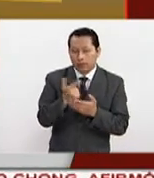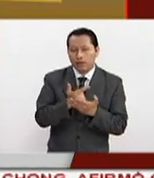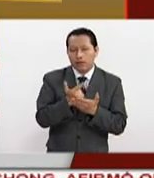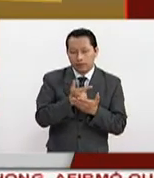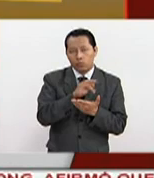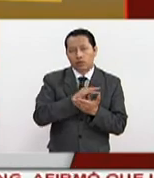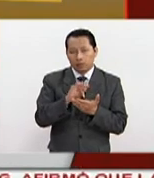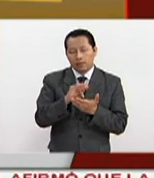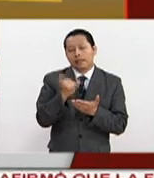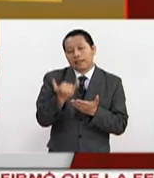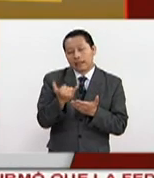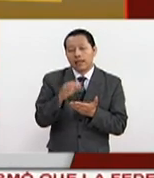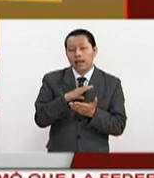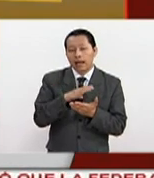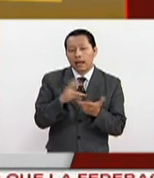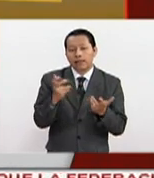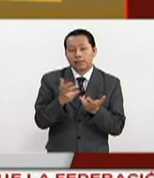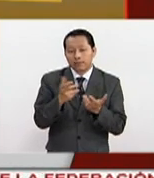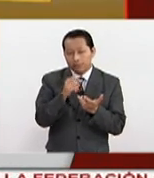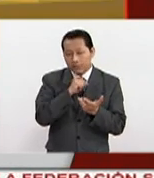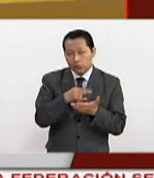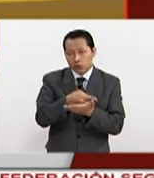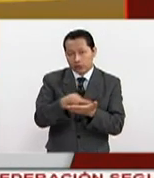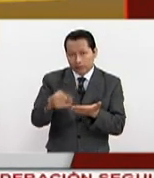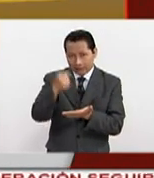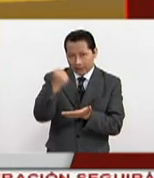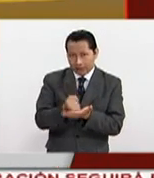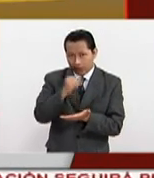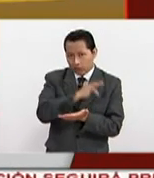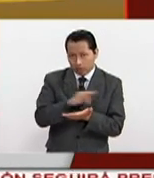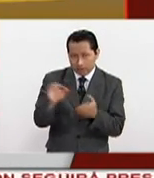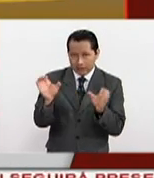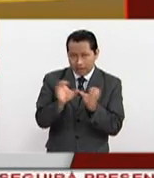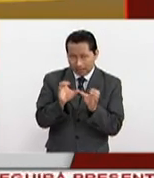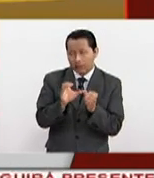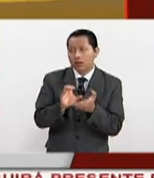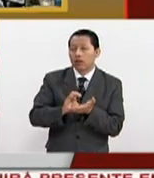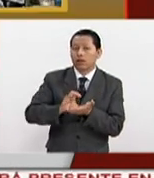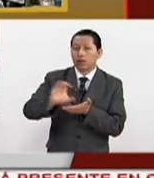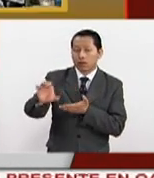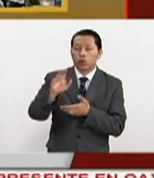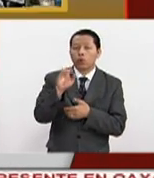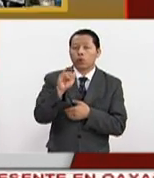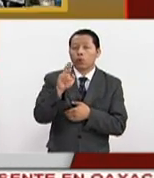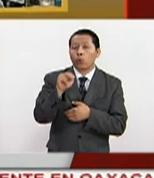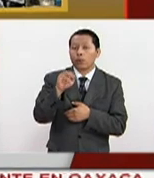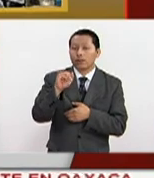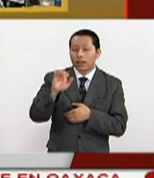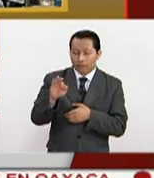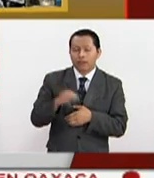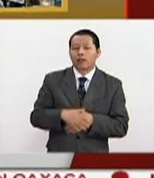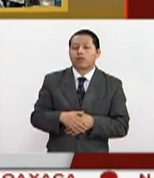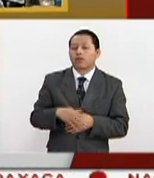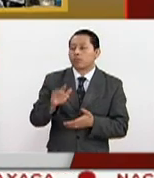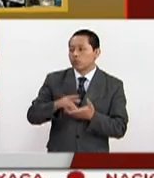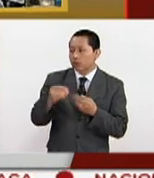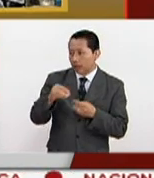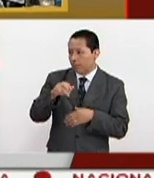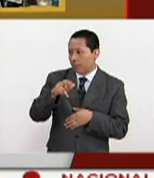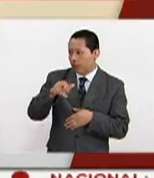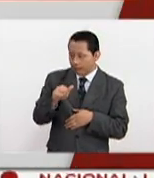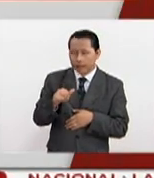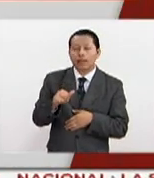este dinero y vamos a hacer un cheque certificado, el cual vamos a entregar a la UNICEF. Muchísimas gracias, Marian, por